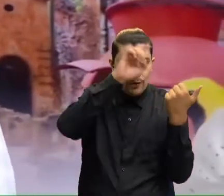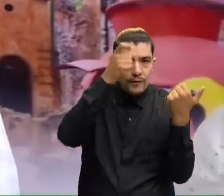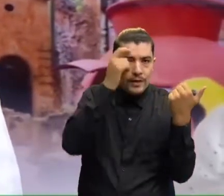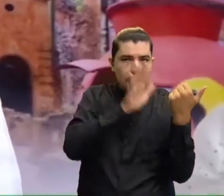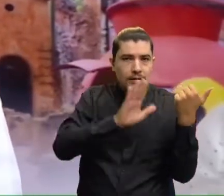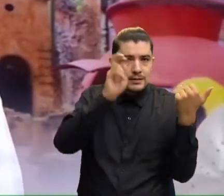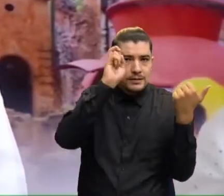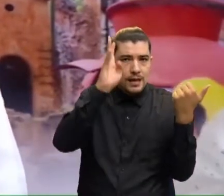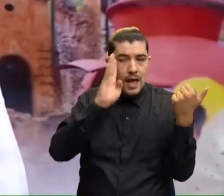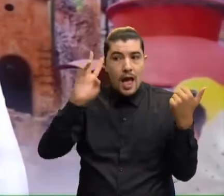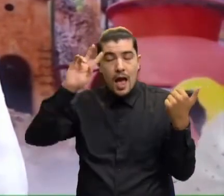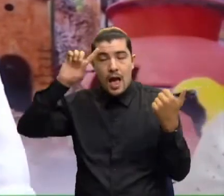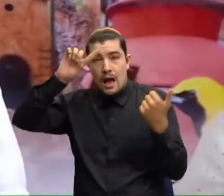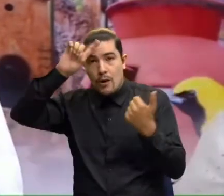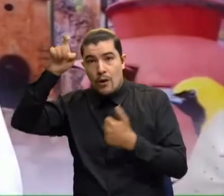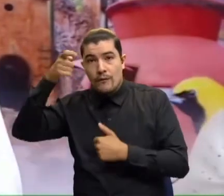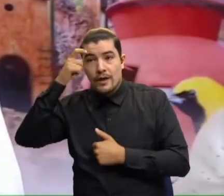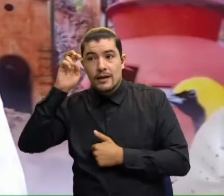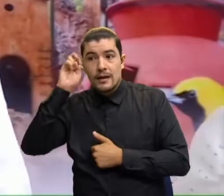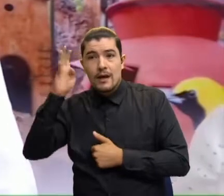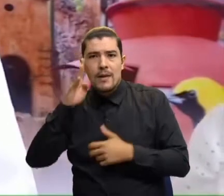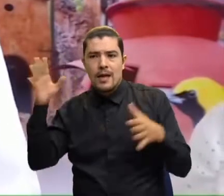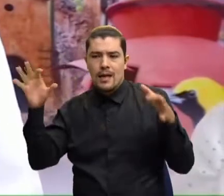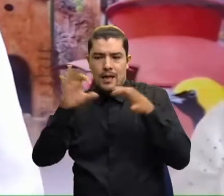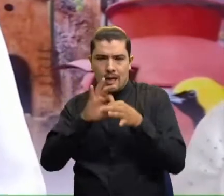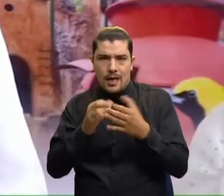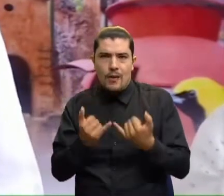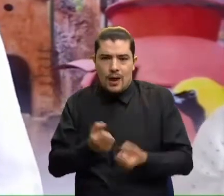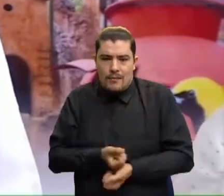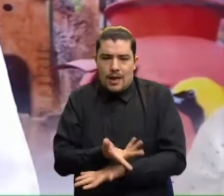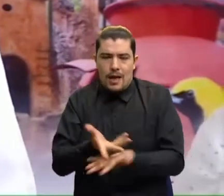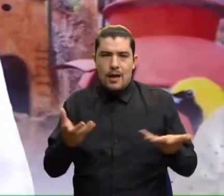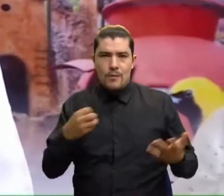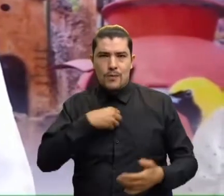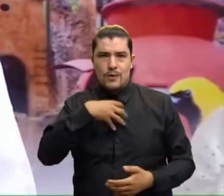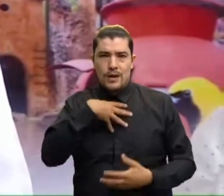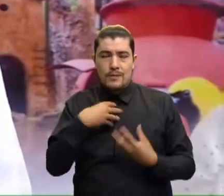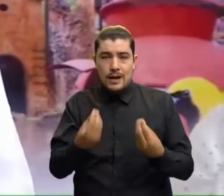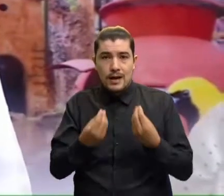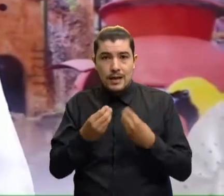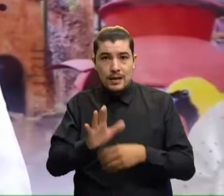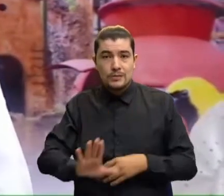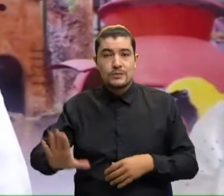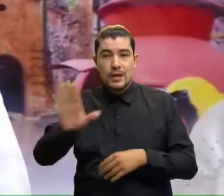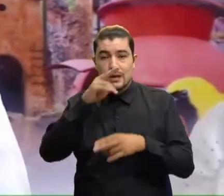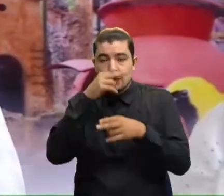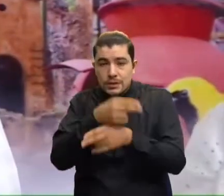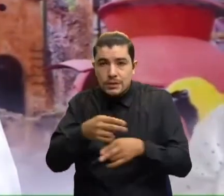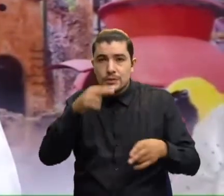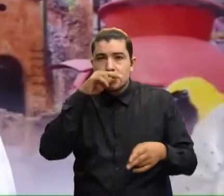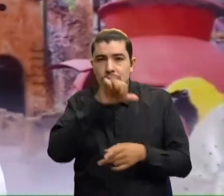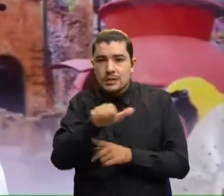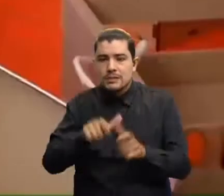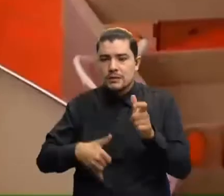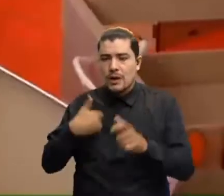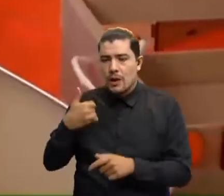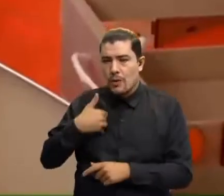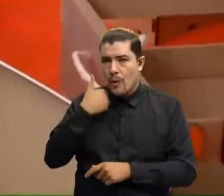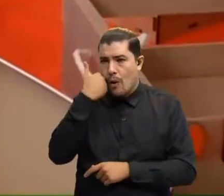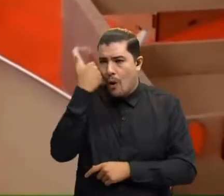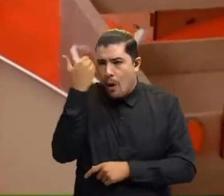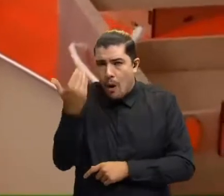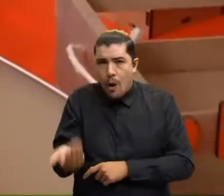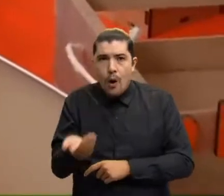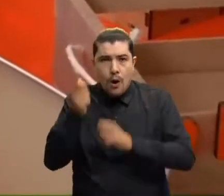hoy ofrecer oportunidades en torno a la realización de sueños de niños, de niñas, de jóvenes, de adolescentes,